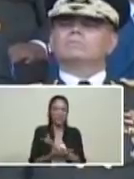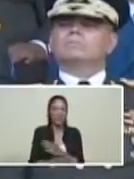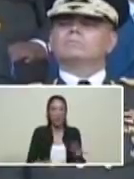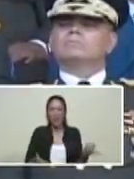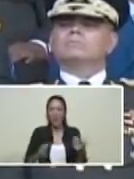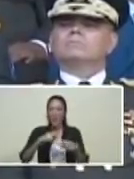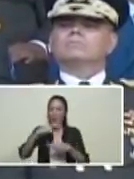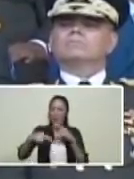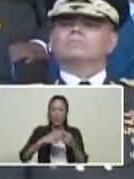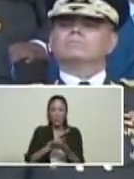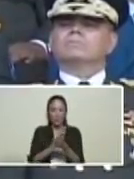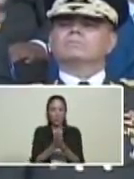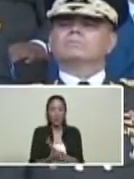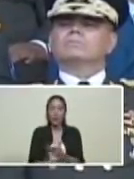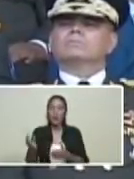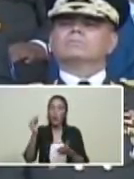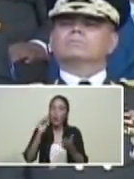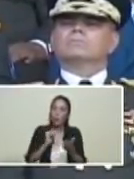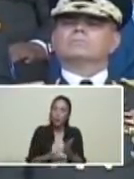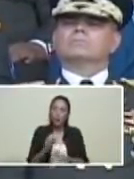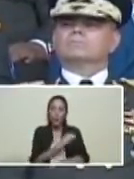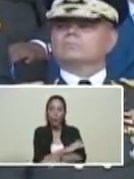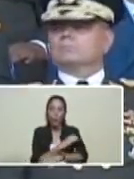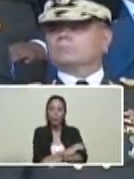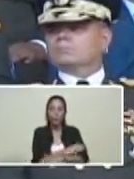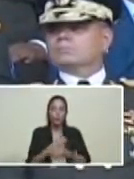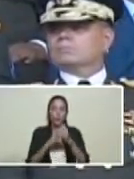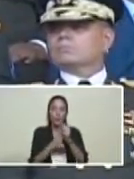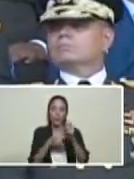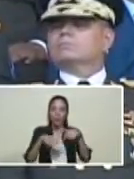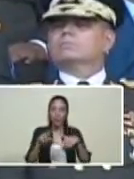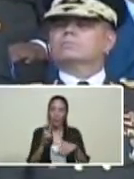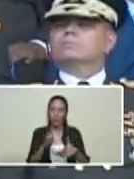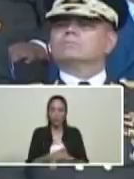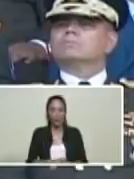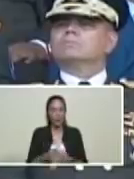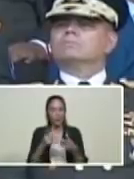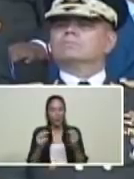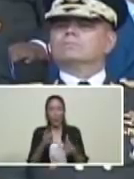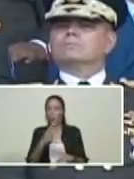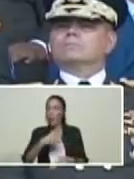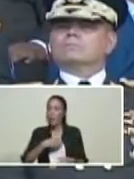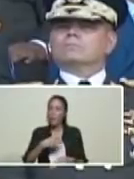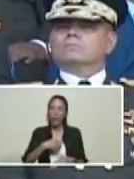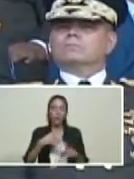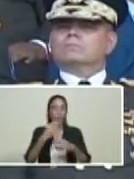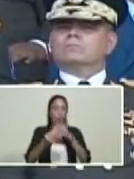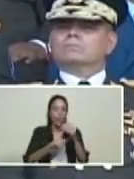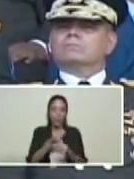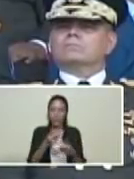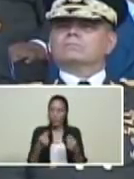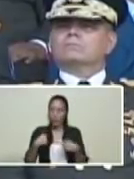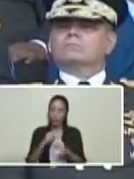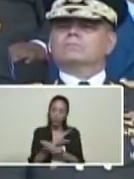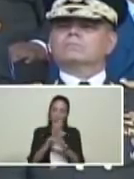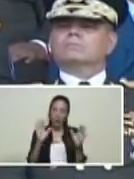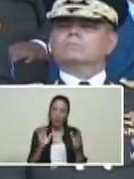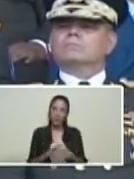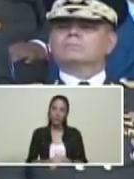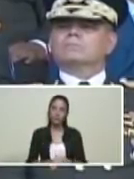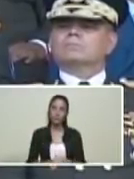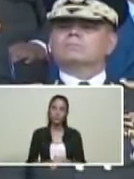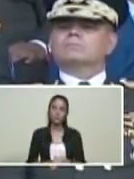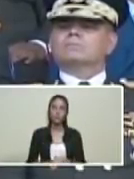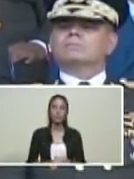y recolonizar en nuestro país no ha podido ni podrá estoy claro de ello